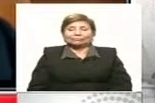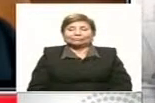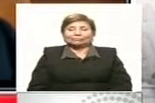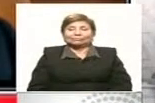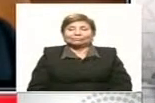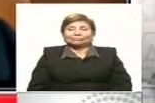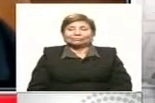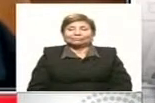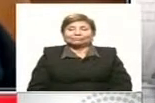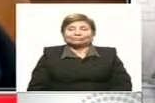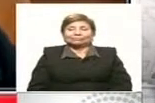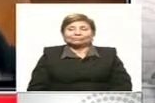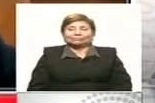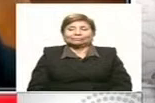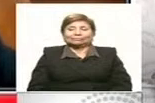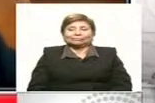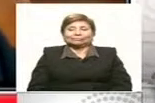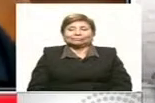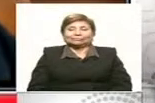creo que por